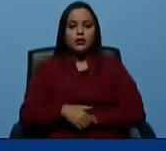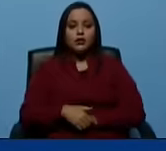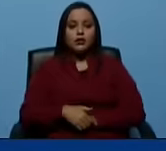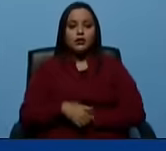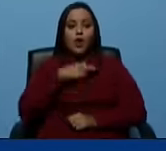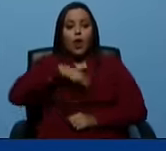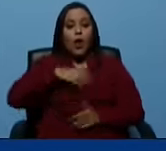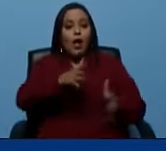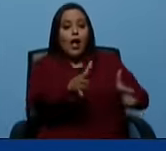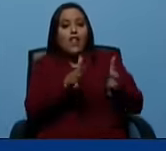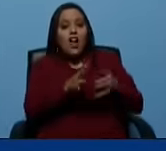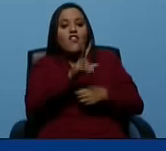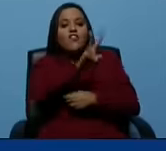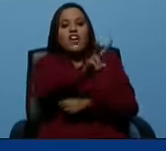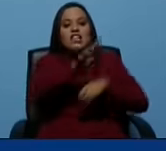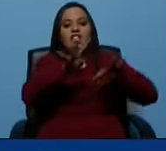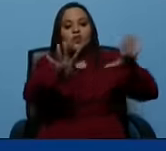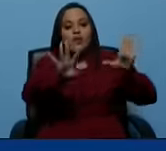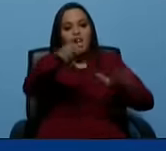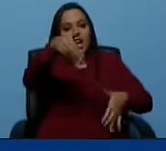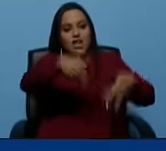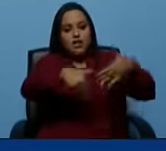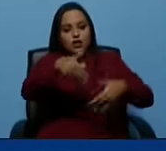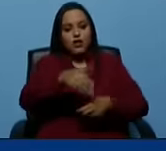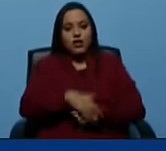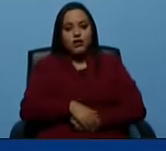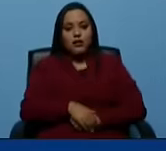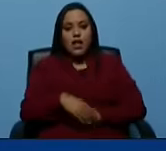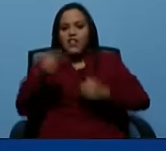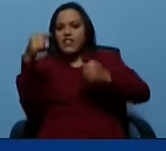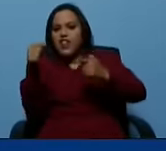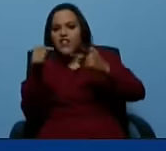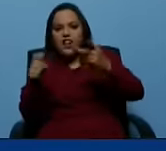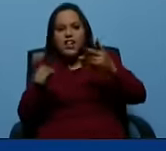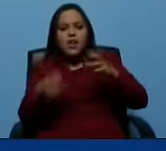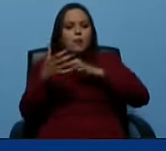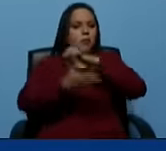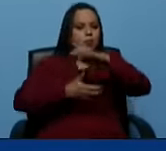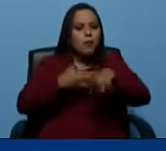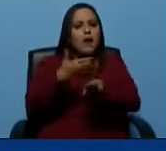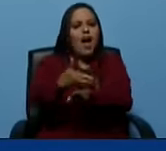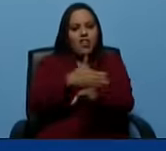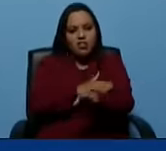hemos ganado 29 elecciones en distintas coyunturas,